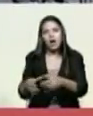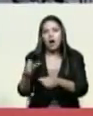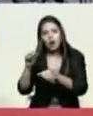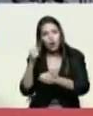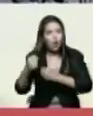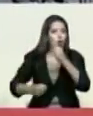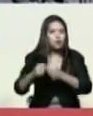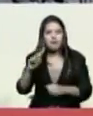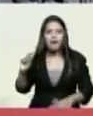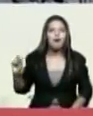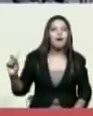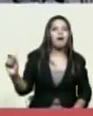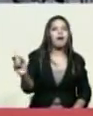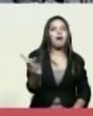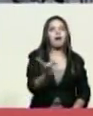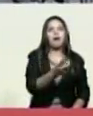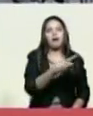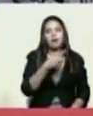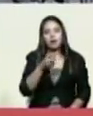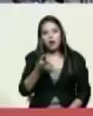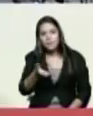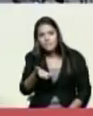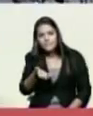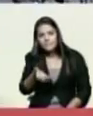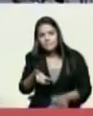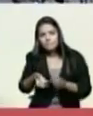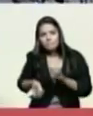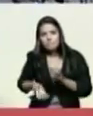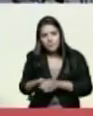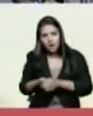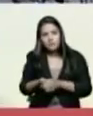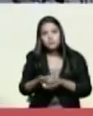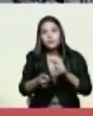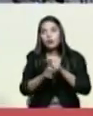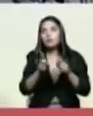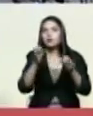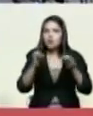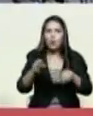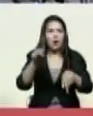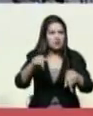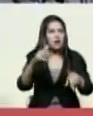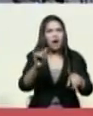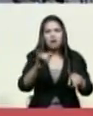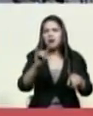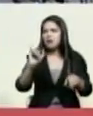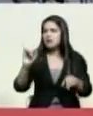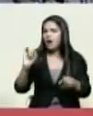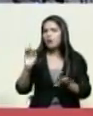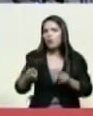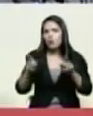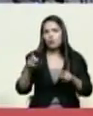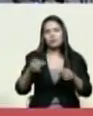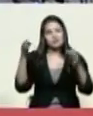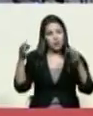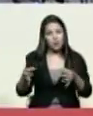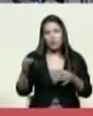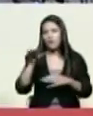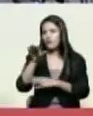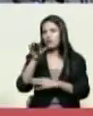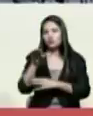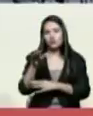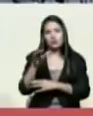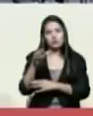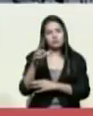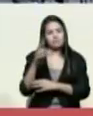pichar. Probablemente aquí haya más de uno o más de una de esos que van a ser unas estrellas desde que